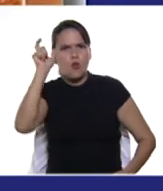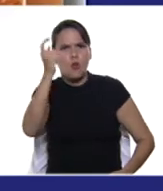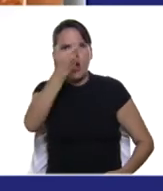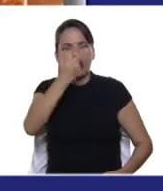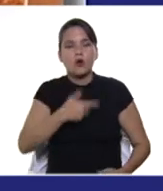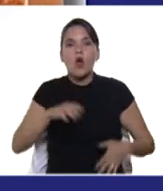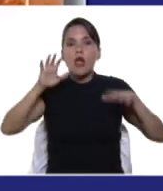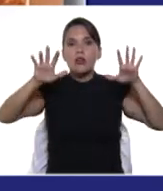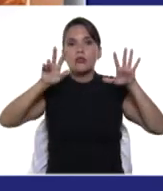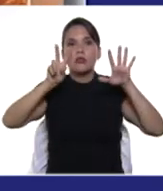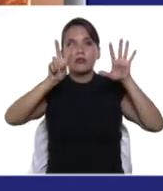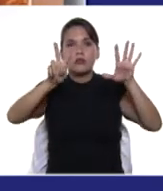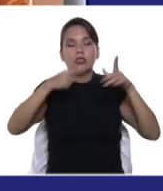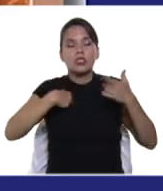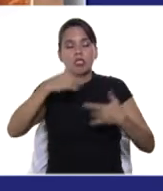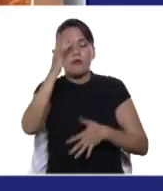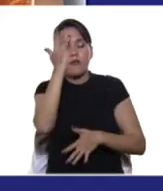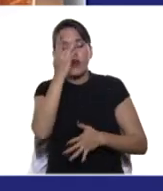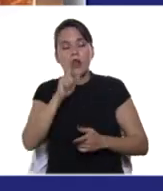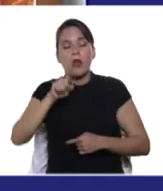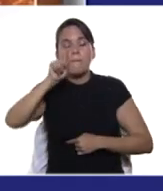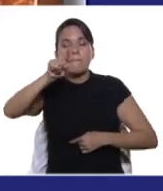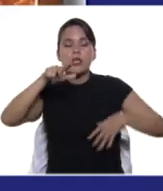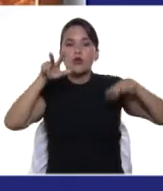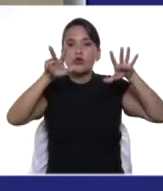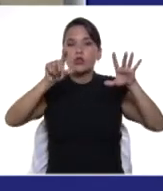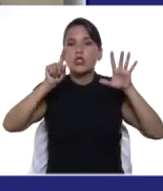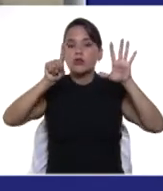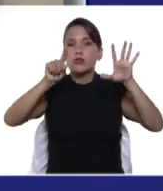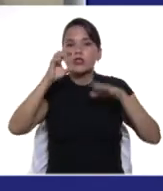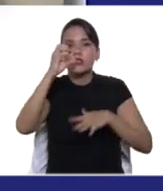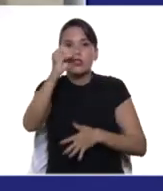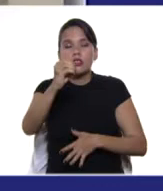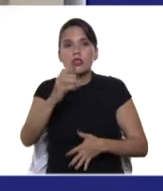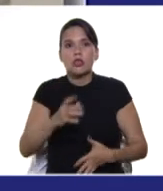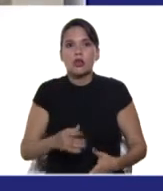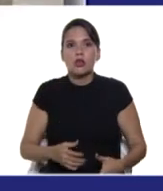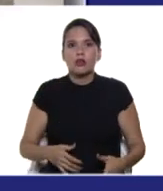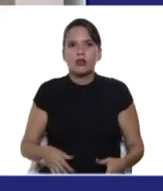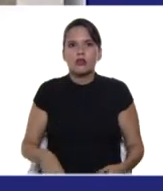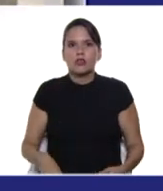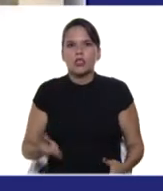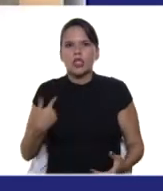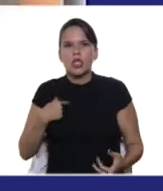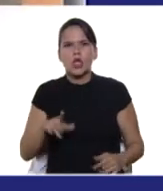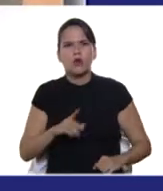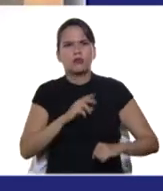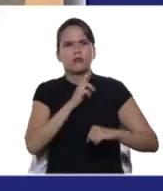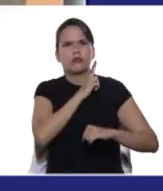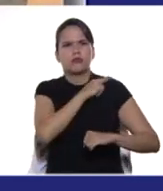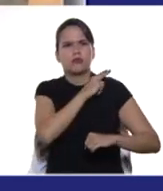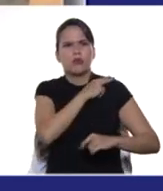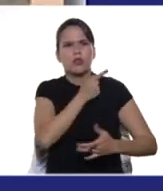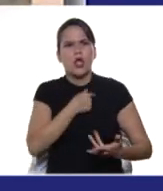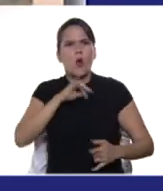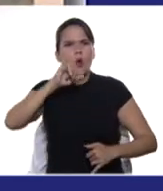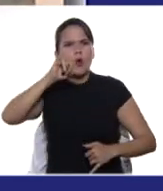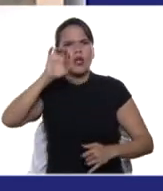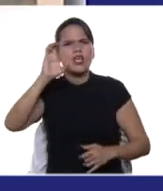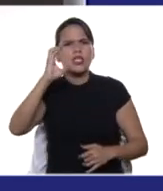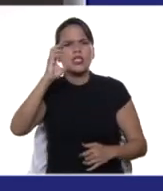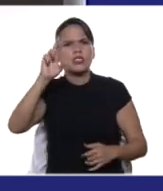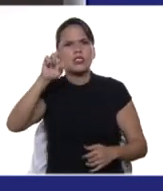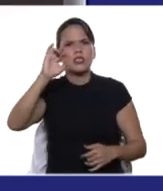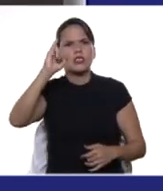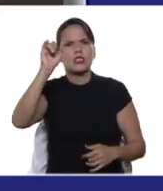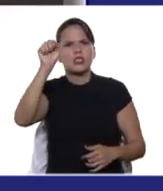el 17 de febrero de 1860, entre las fuerzas rebeldes federales de Juan Crisóstomo Falcón